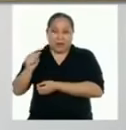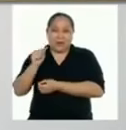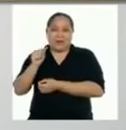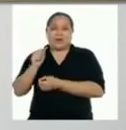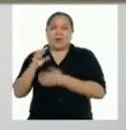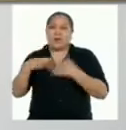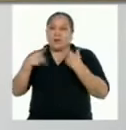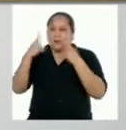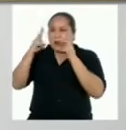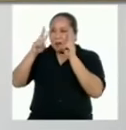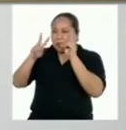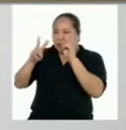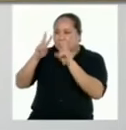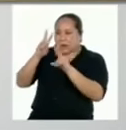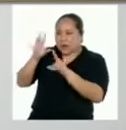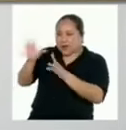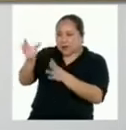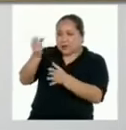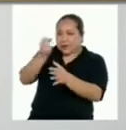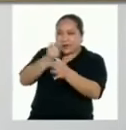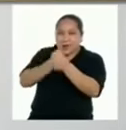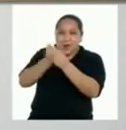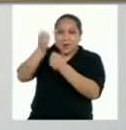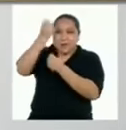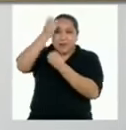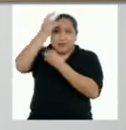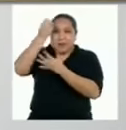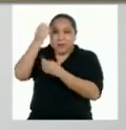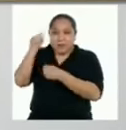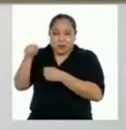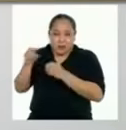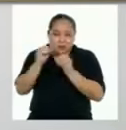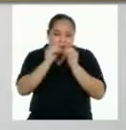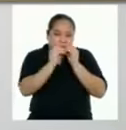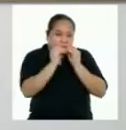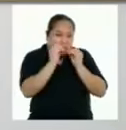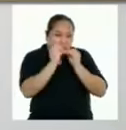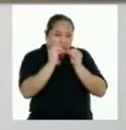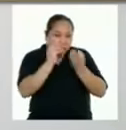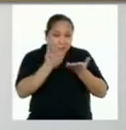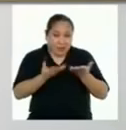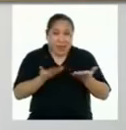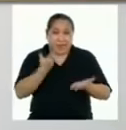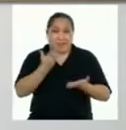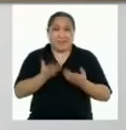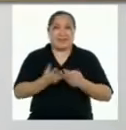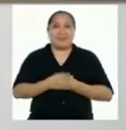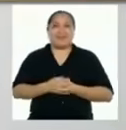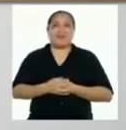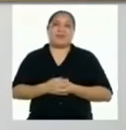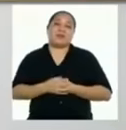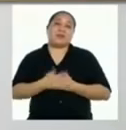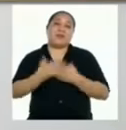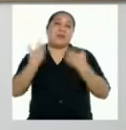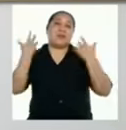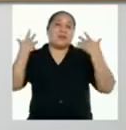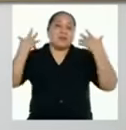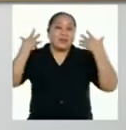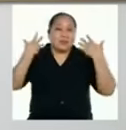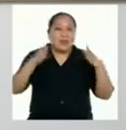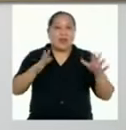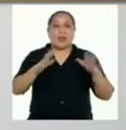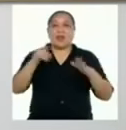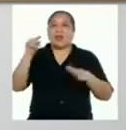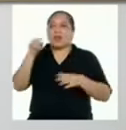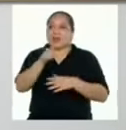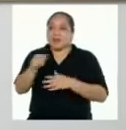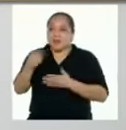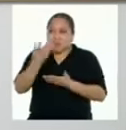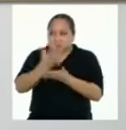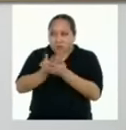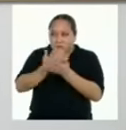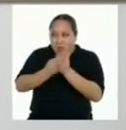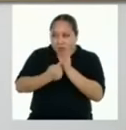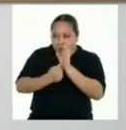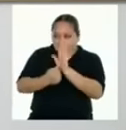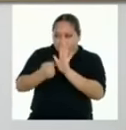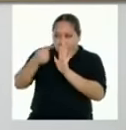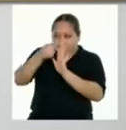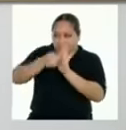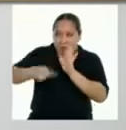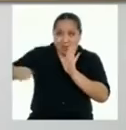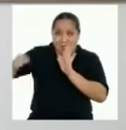del cual podamos recoger información para plantear mejoras. Una vez que hayamos